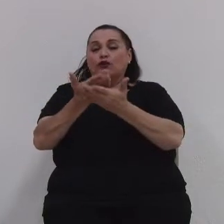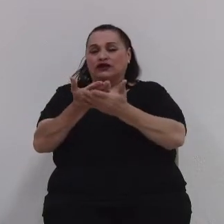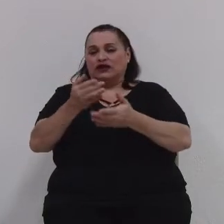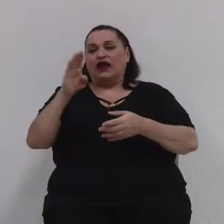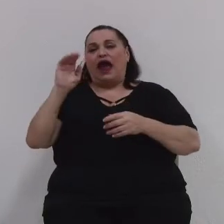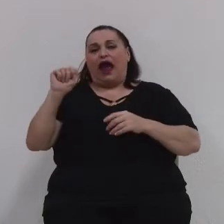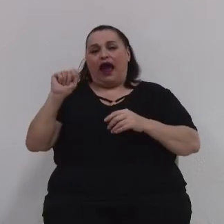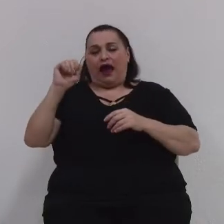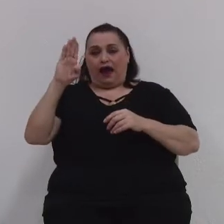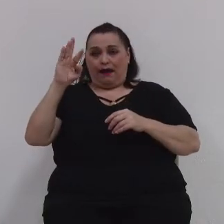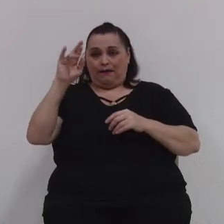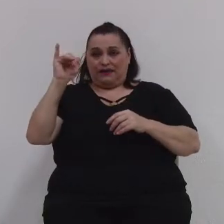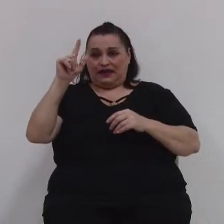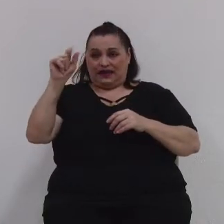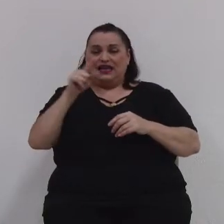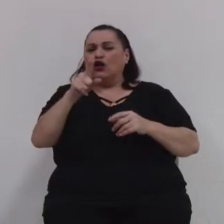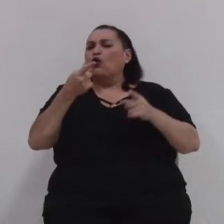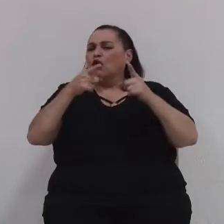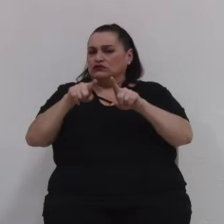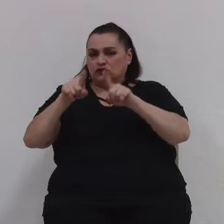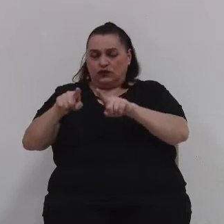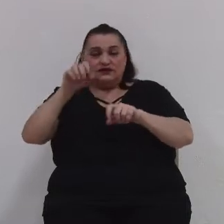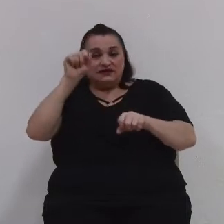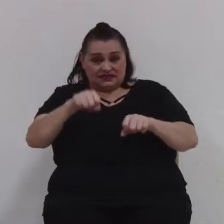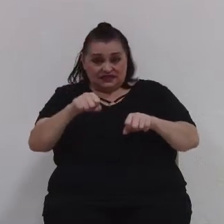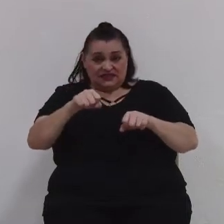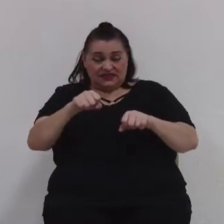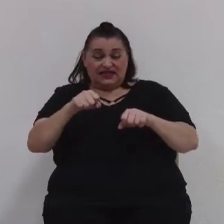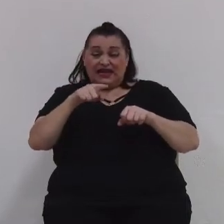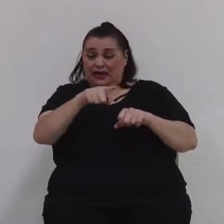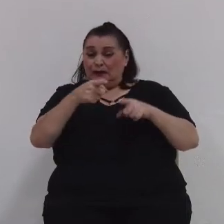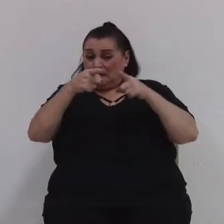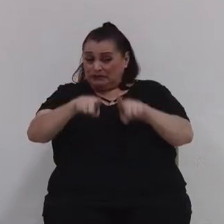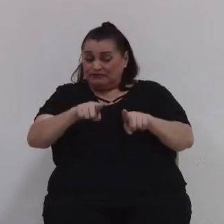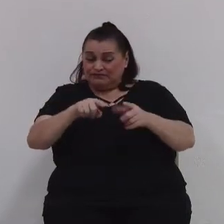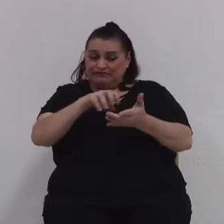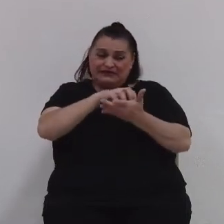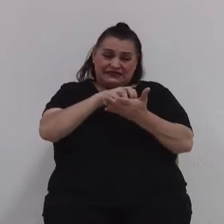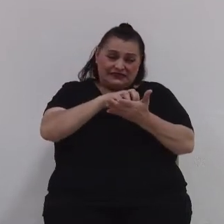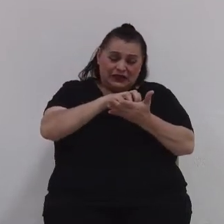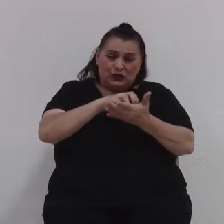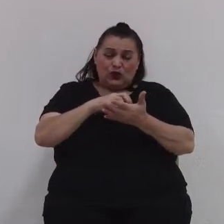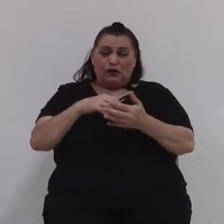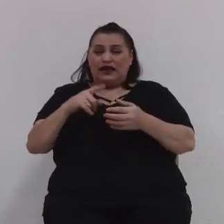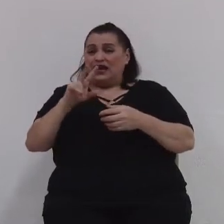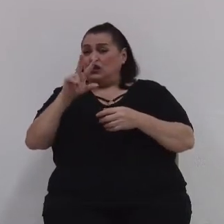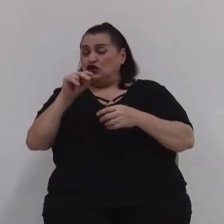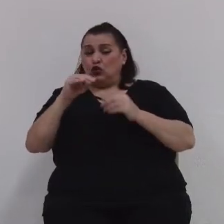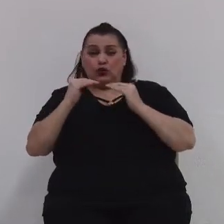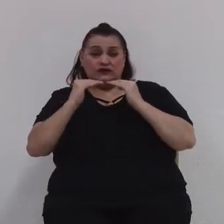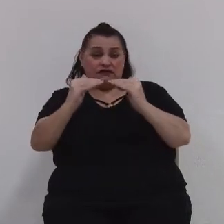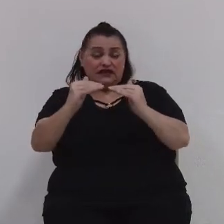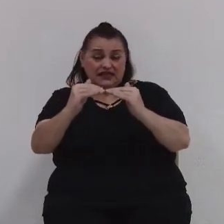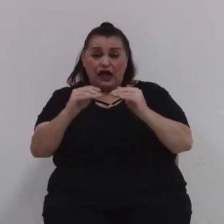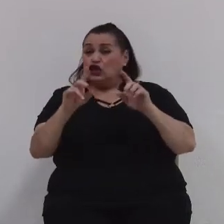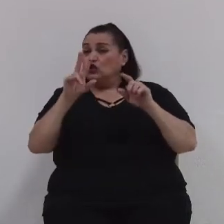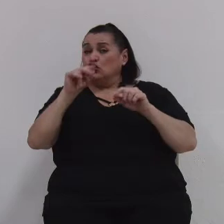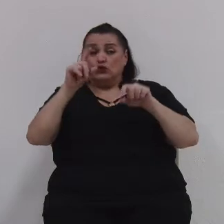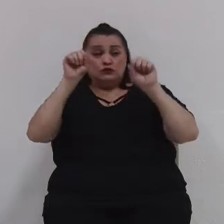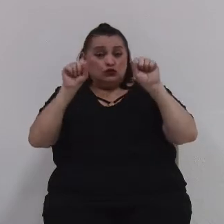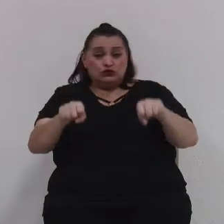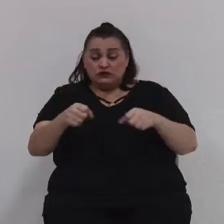tiene consecuencias en el sistema político, porque ante tal incertidumbre, inestabilidad e imposibilidad de resolver,